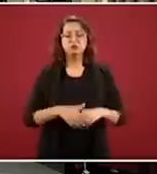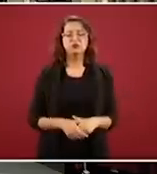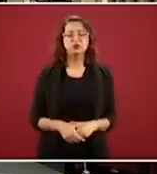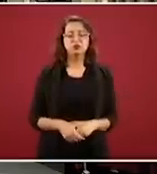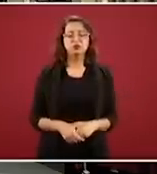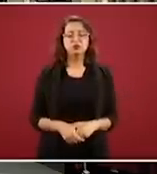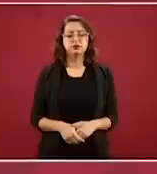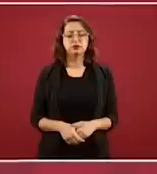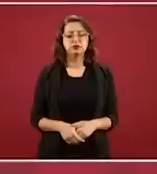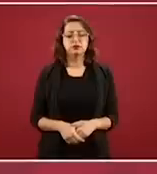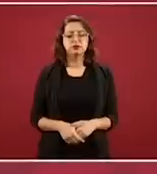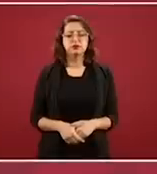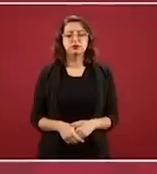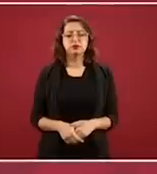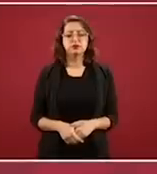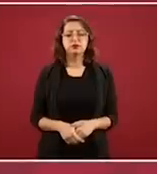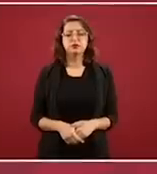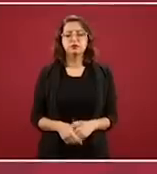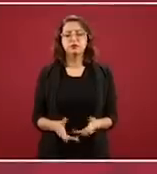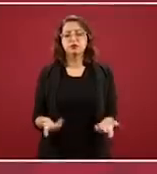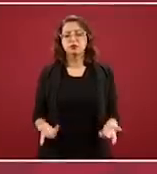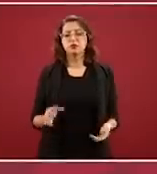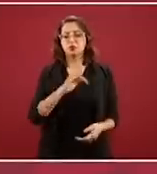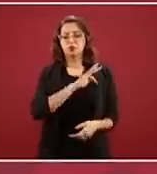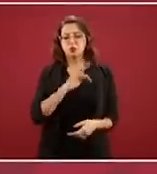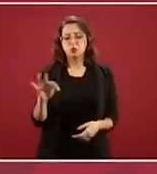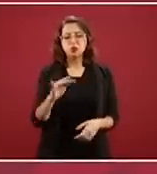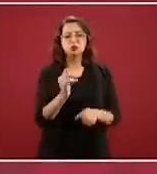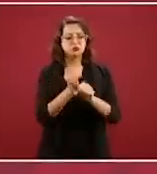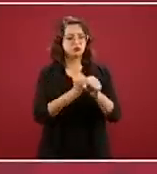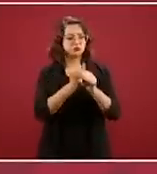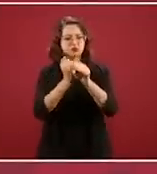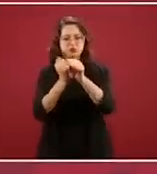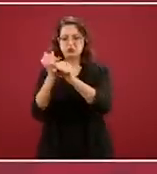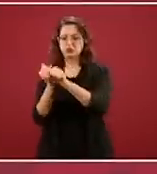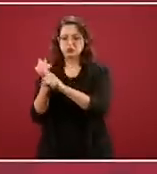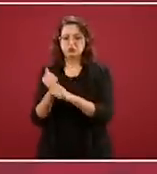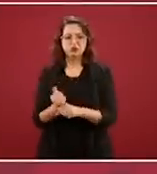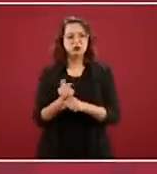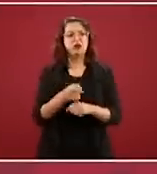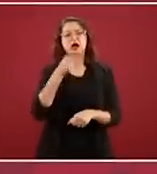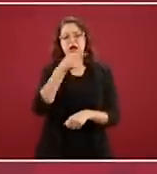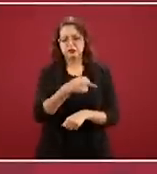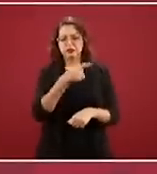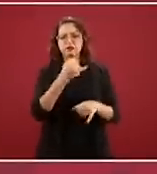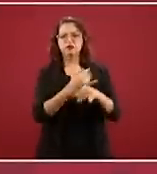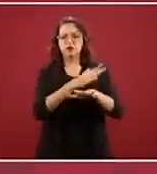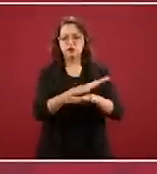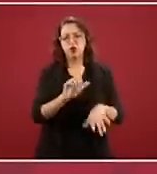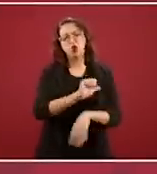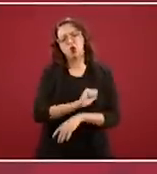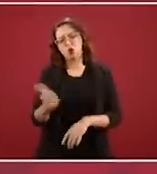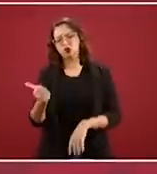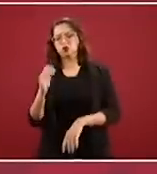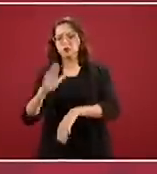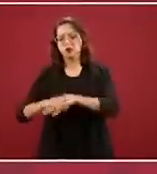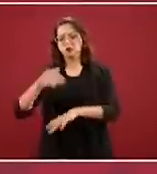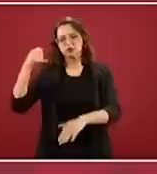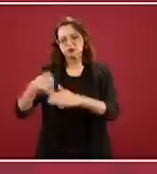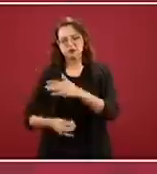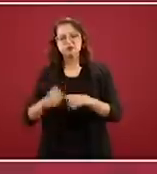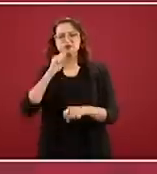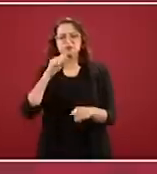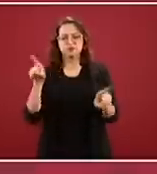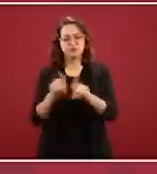a poder ser consultados estos y más elementos, más información.